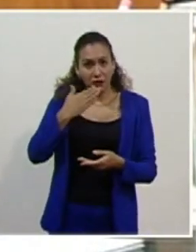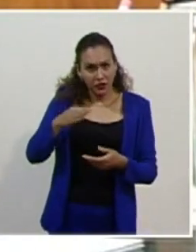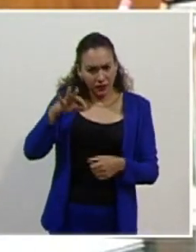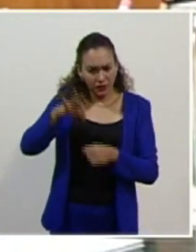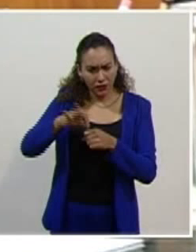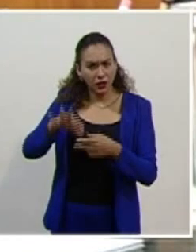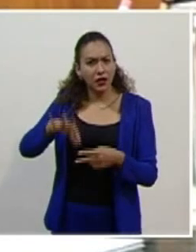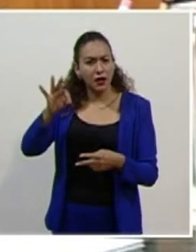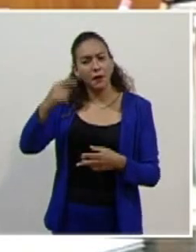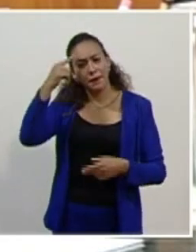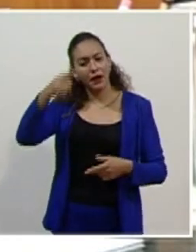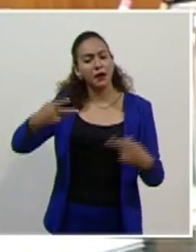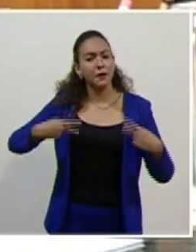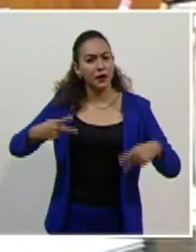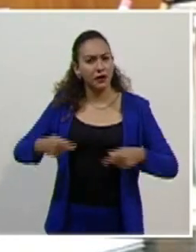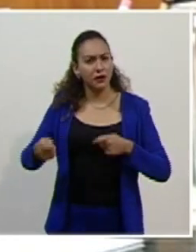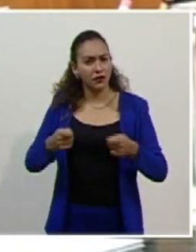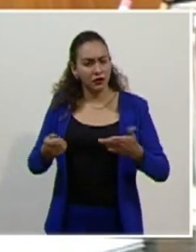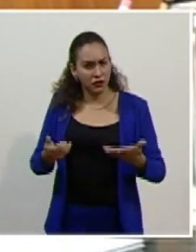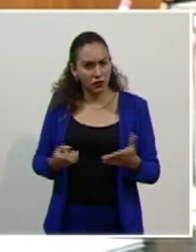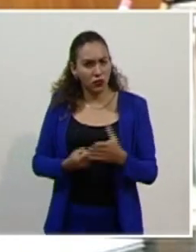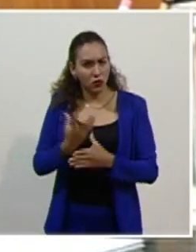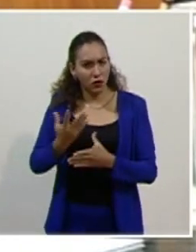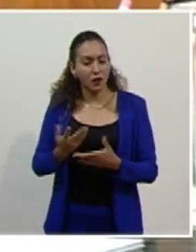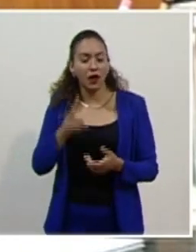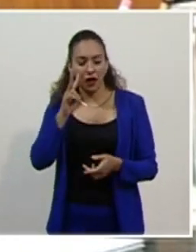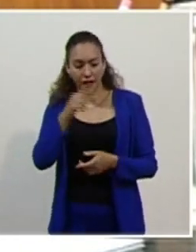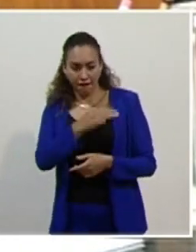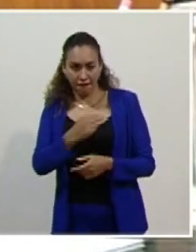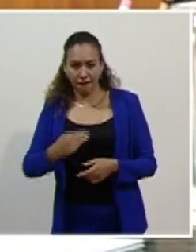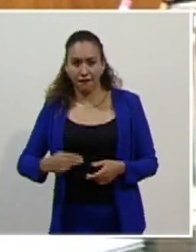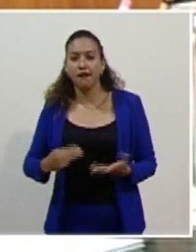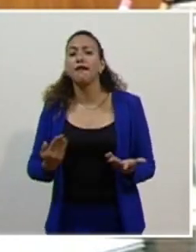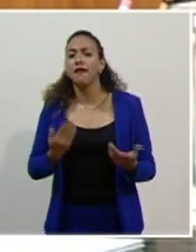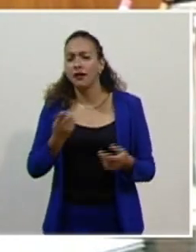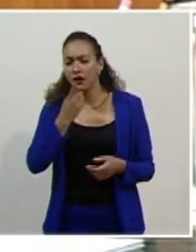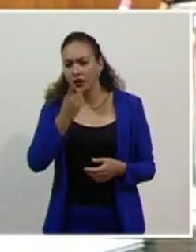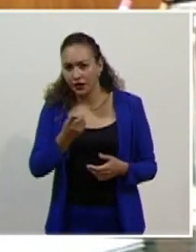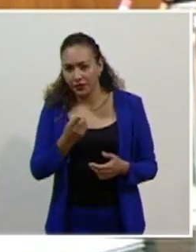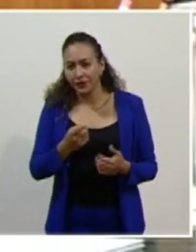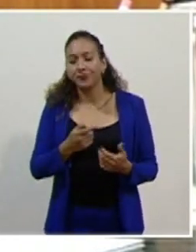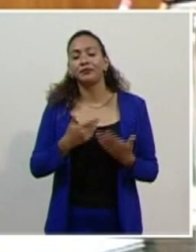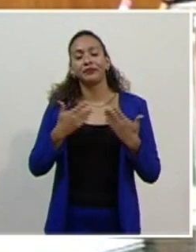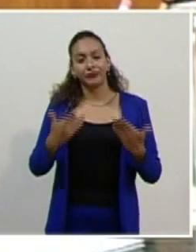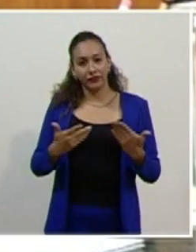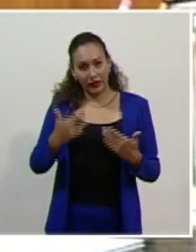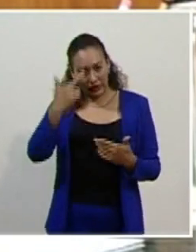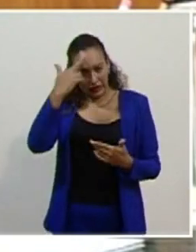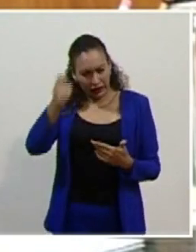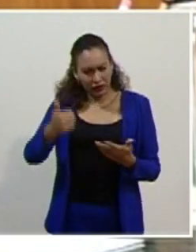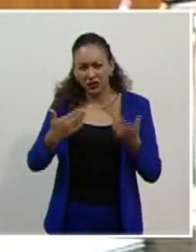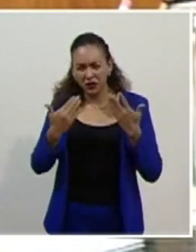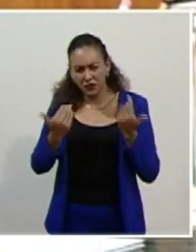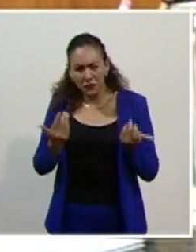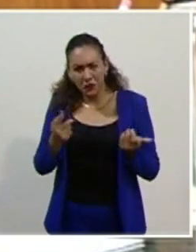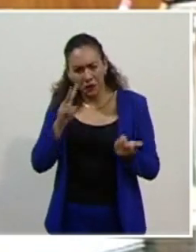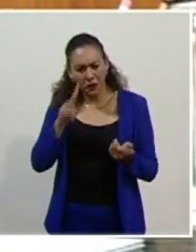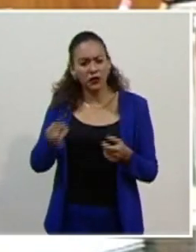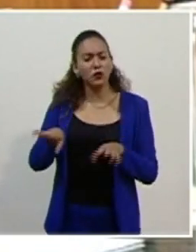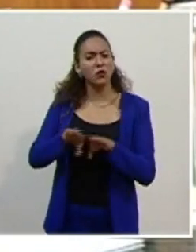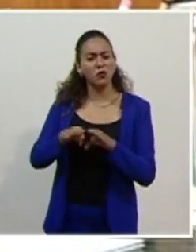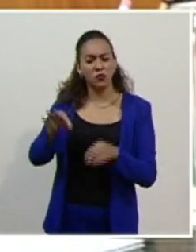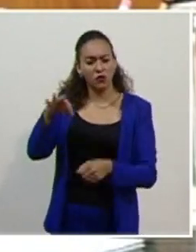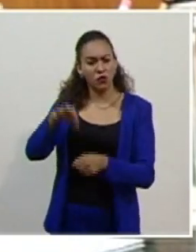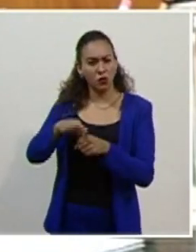en sustitución del referido Consejo Municipal. Por tanto, no había justificación alguna para que el tribunal local